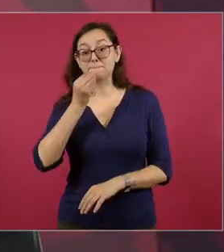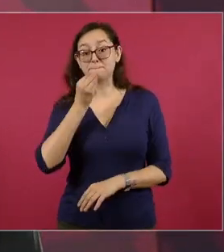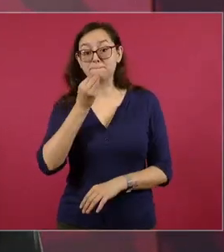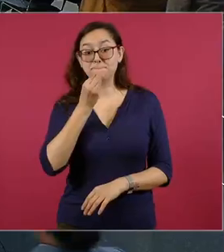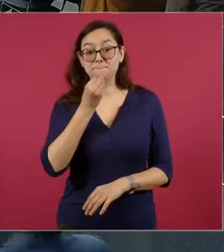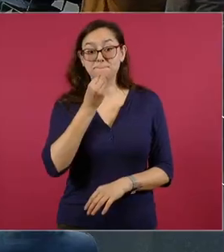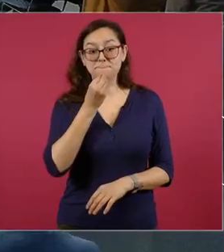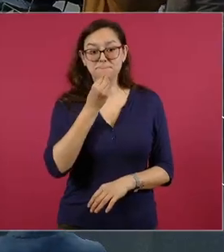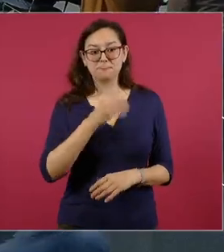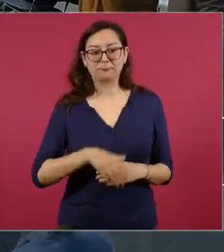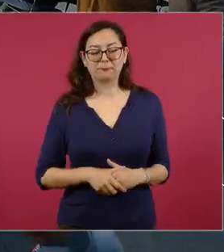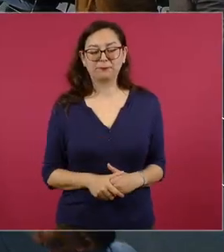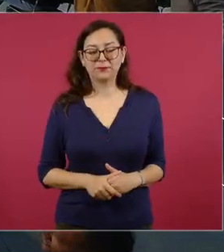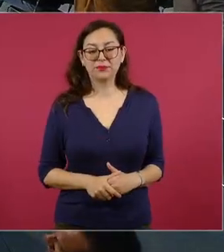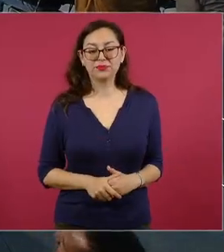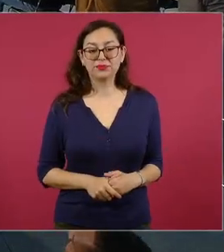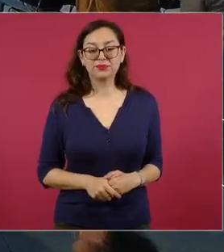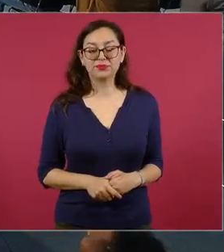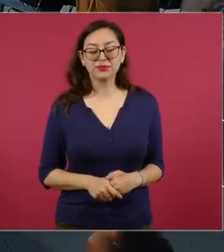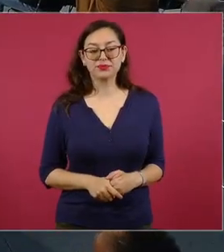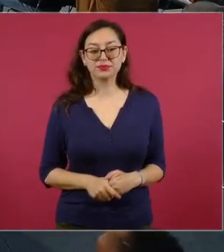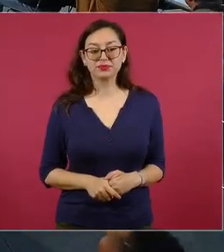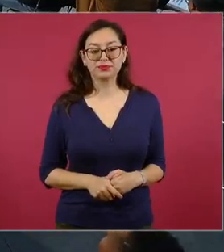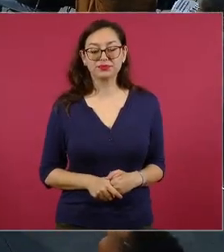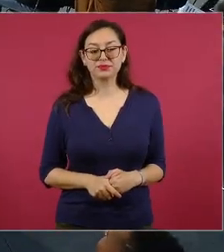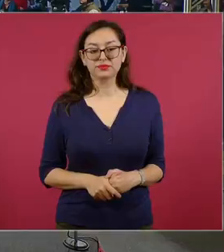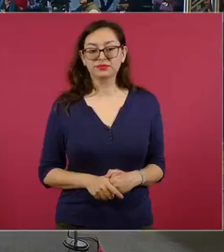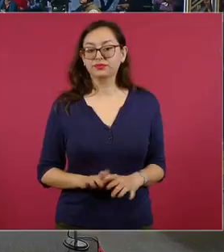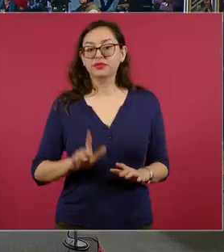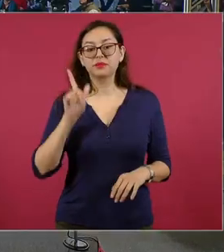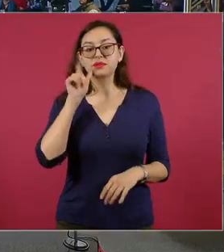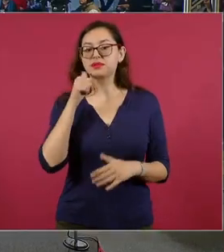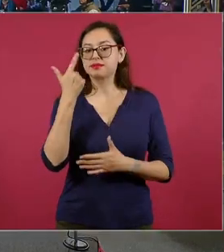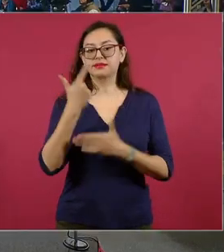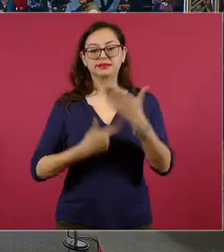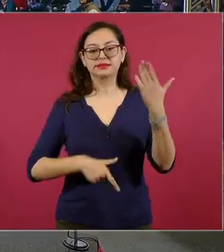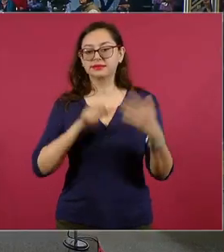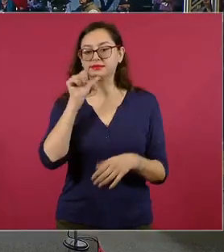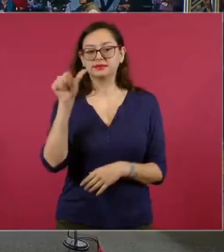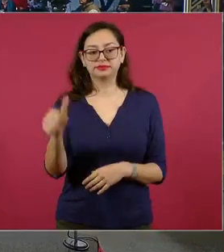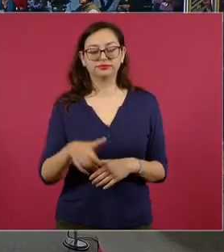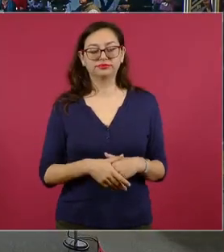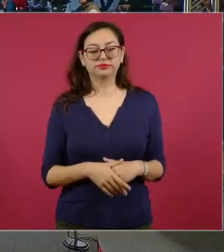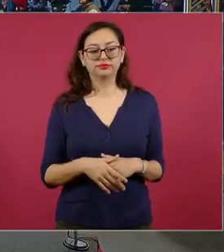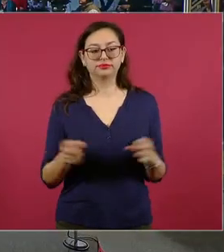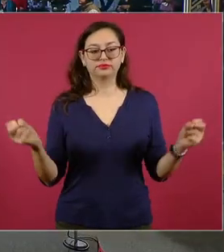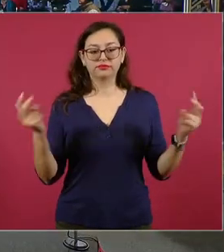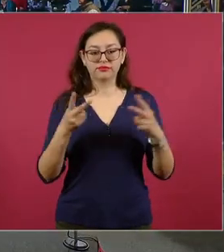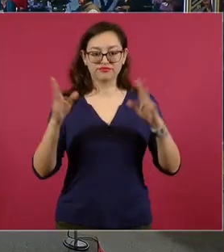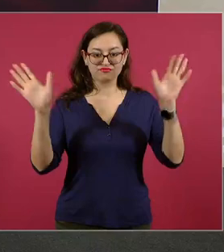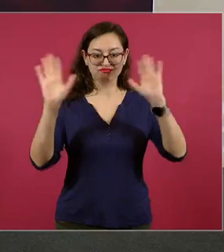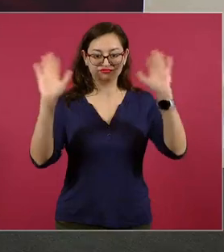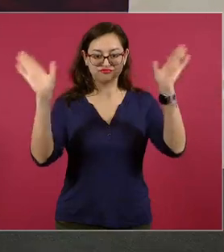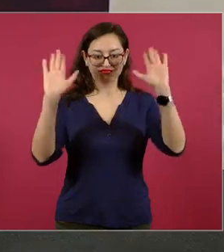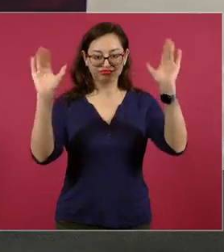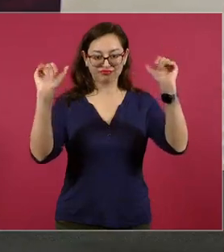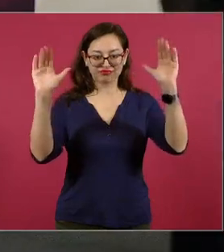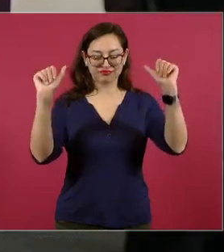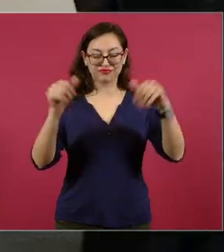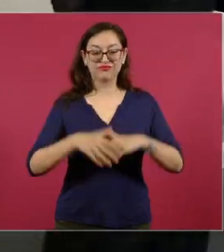Sí, lista. Me falta una. Queda pendiente. Dios.